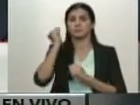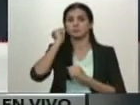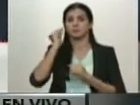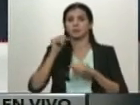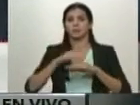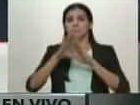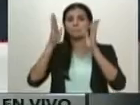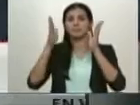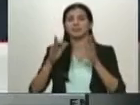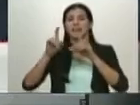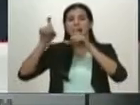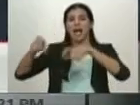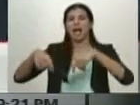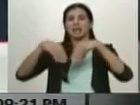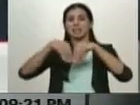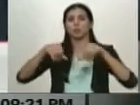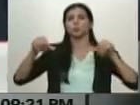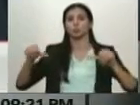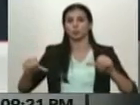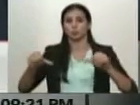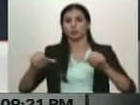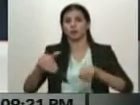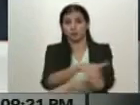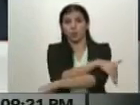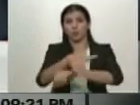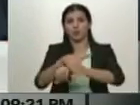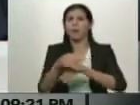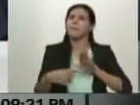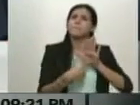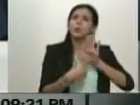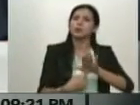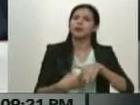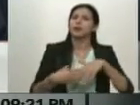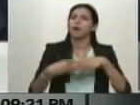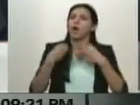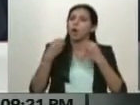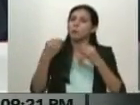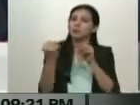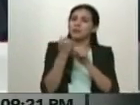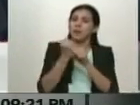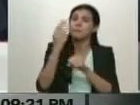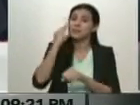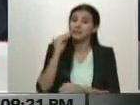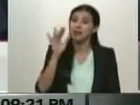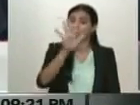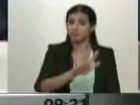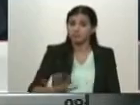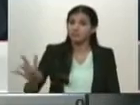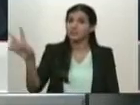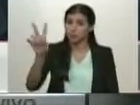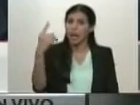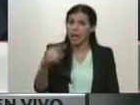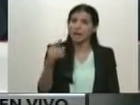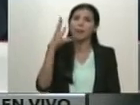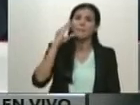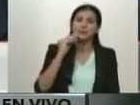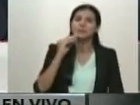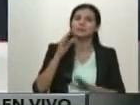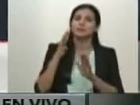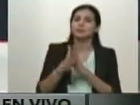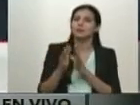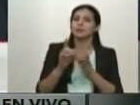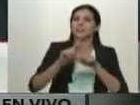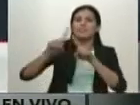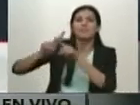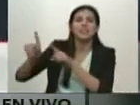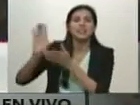de Agricultura Urbana para dar una demostración de todo el esfuerzo y la experiencia que existe en el país, sobre todo en las distintas ciudades. Eso